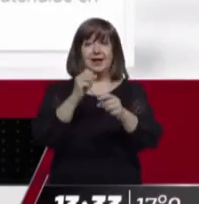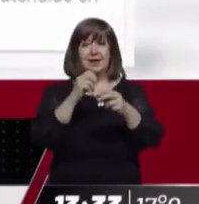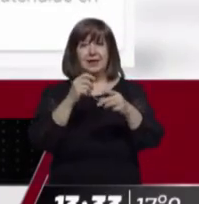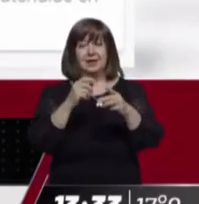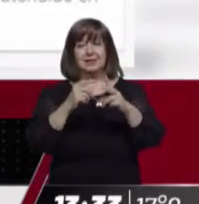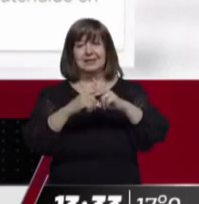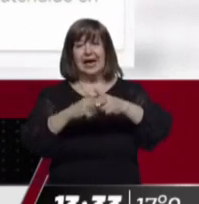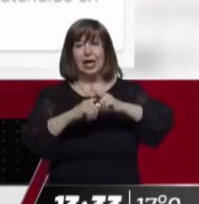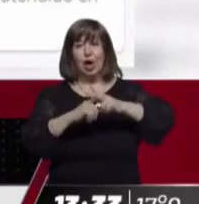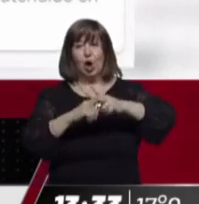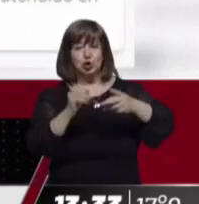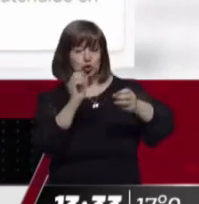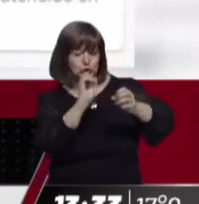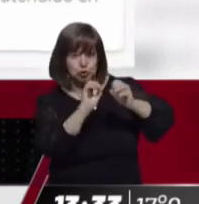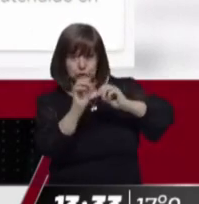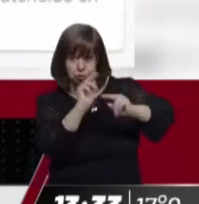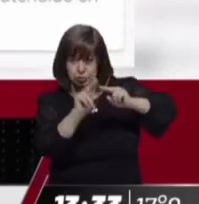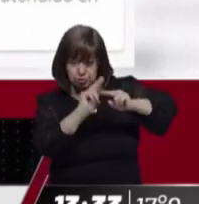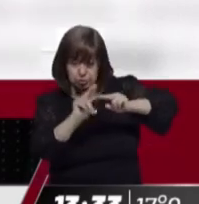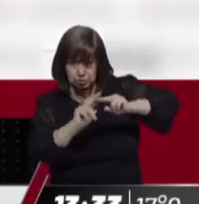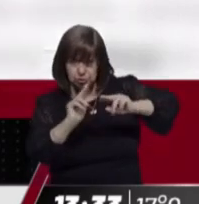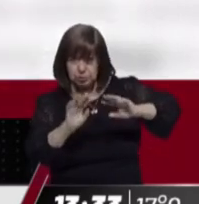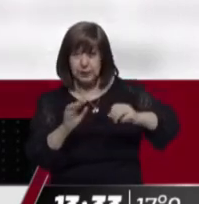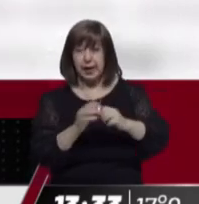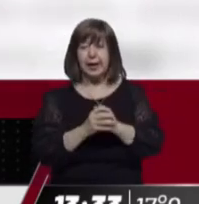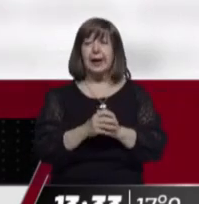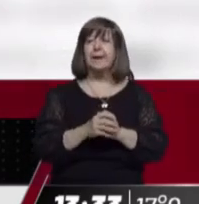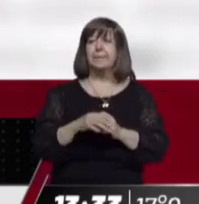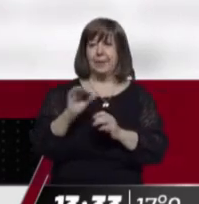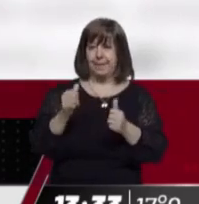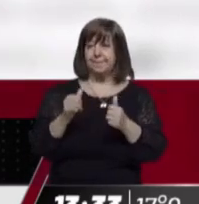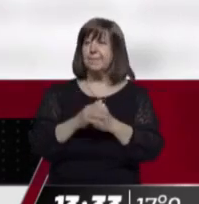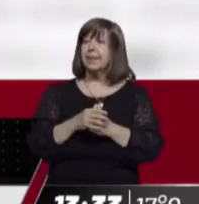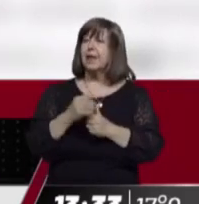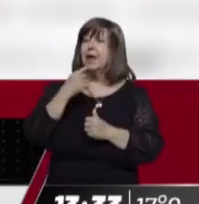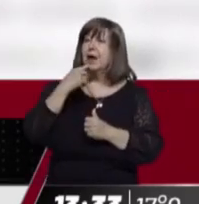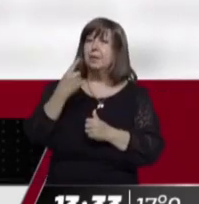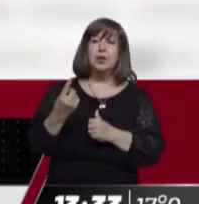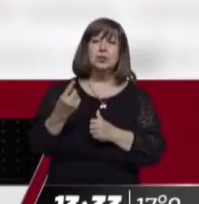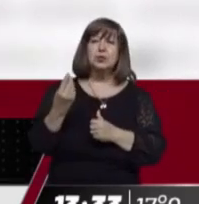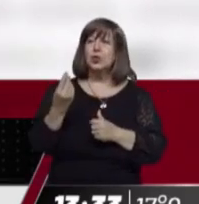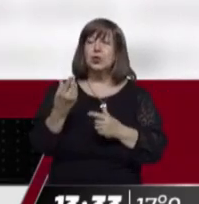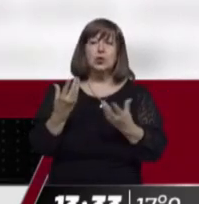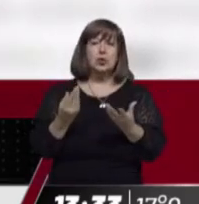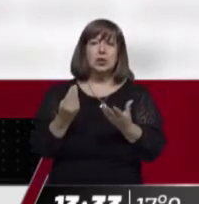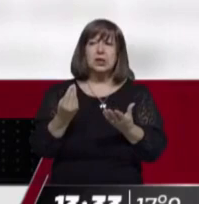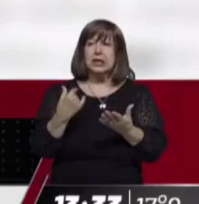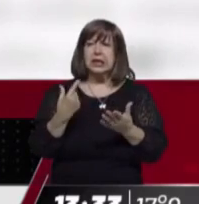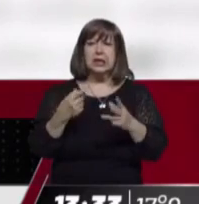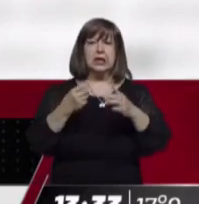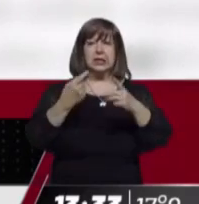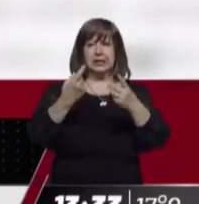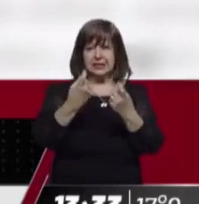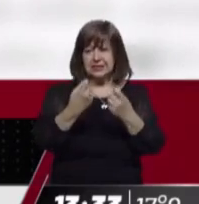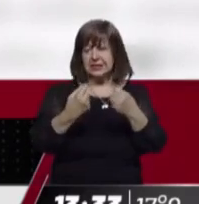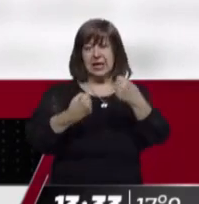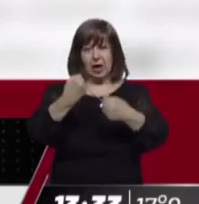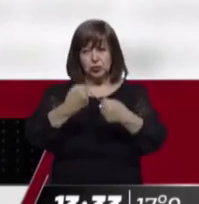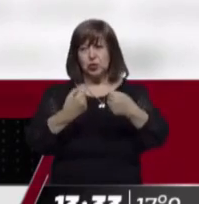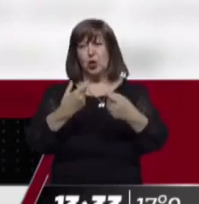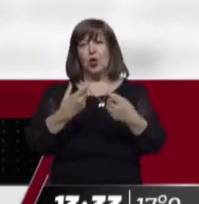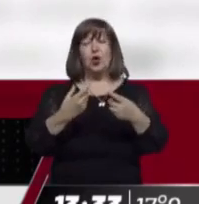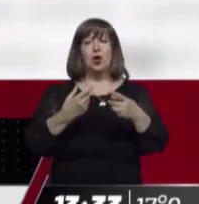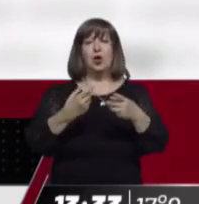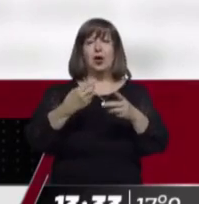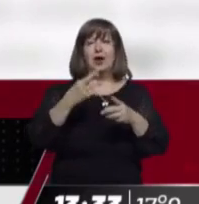terminar de arreglarlo. O sea, ¿y qué hay que decirle sobre todo a la gente que viene e intenta sacar un turno? Sobre todo teniendo en cuenta y preguntarle si hay, por